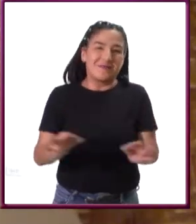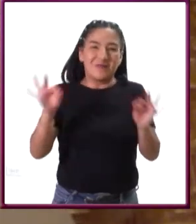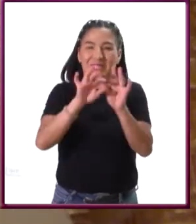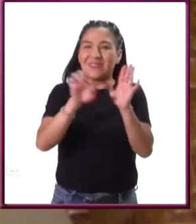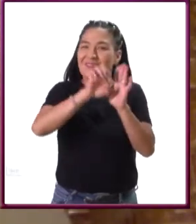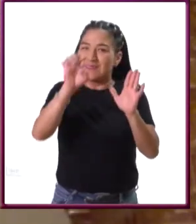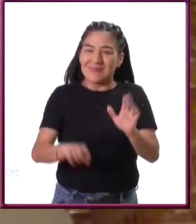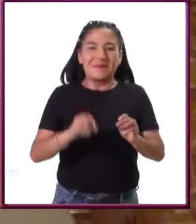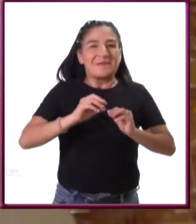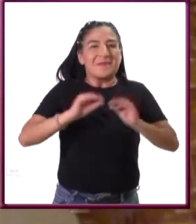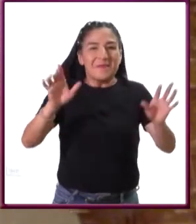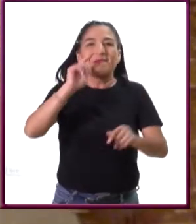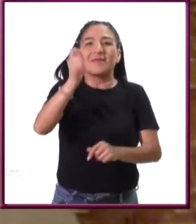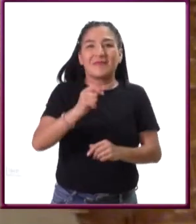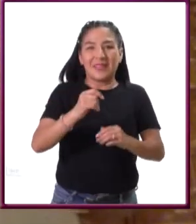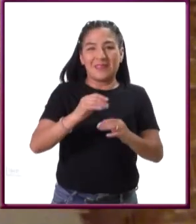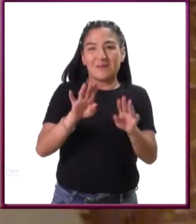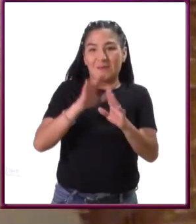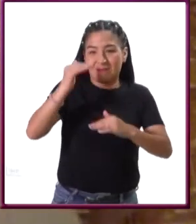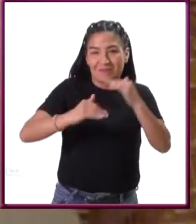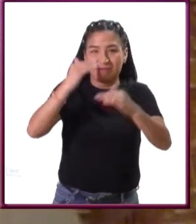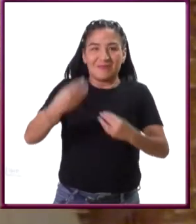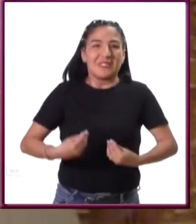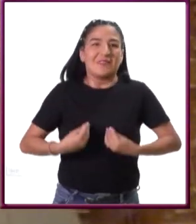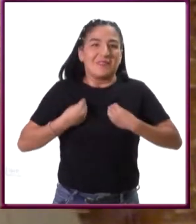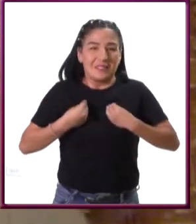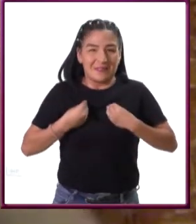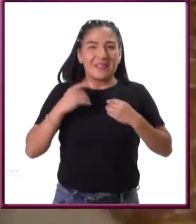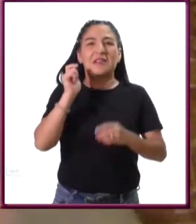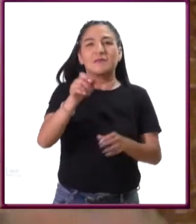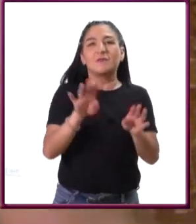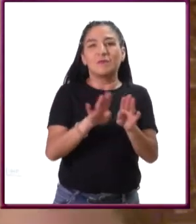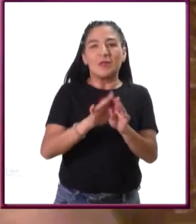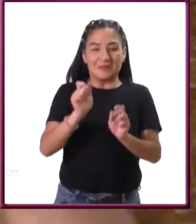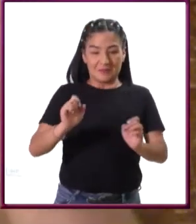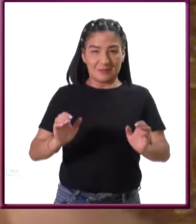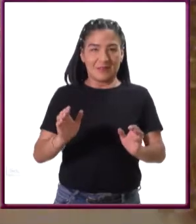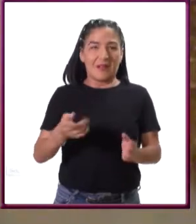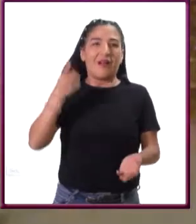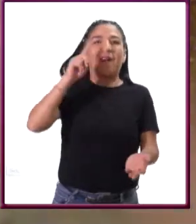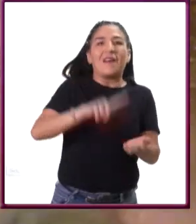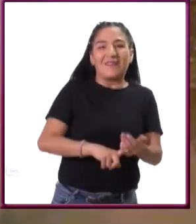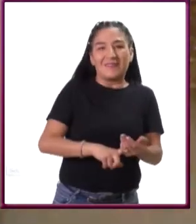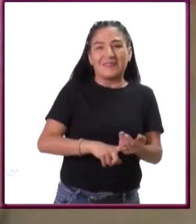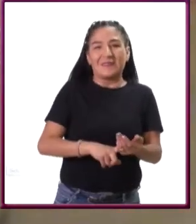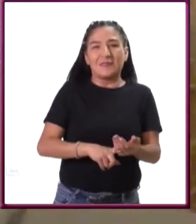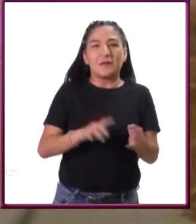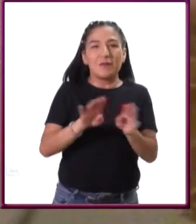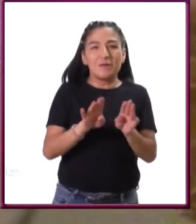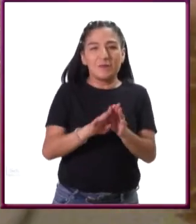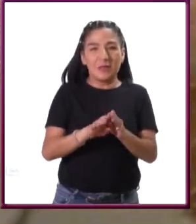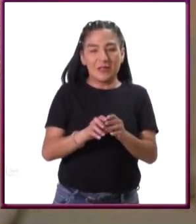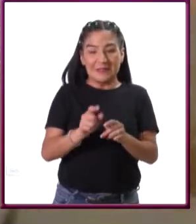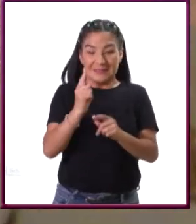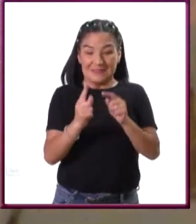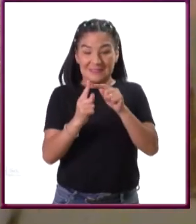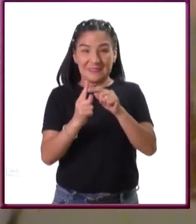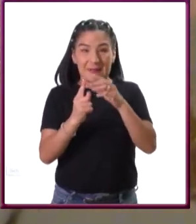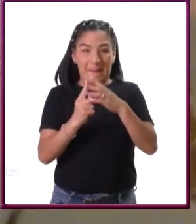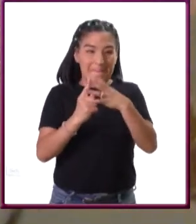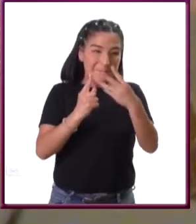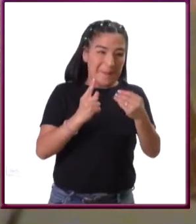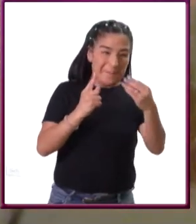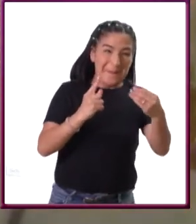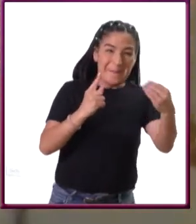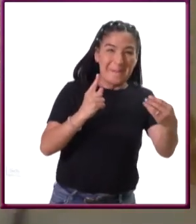de crecimiento. En la vida pasa, porque finalmente como tenemos un organismo que se replica a sí mismo y entonces cada uno de